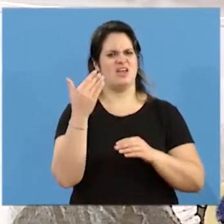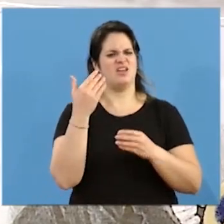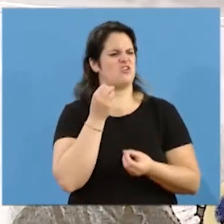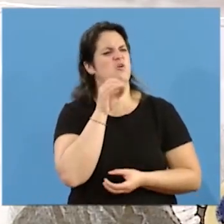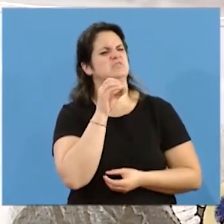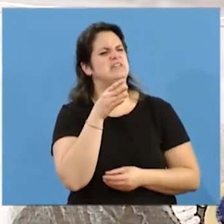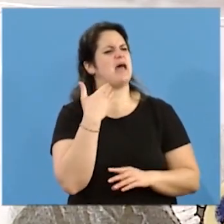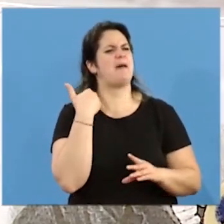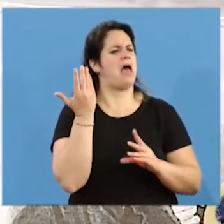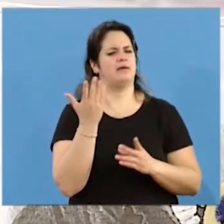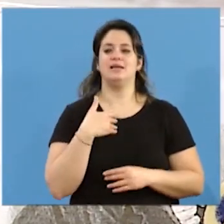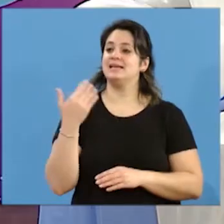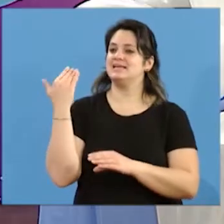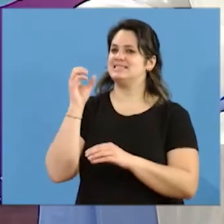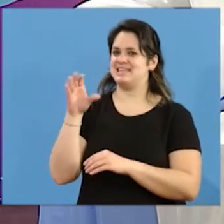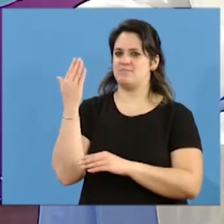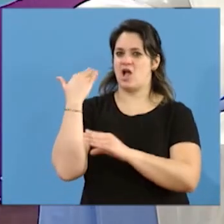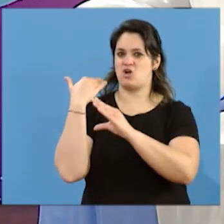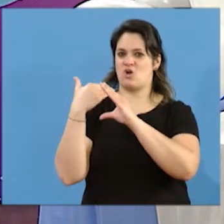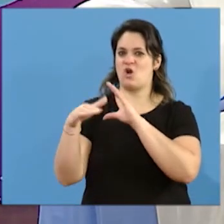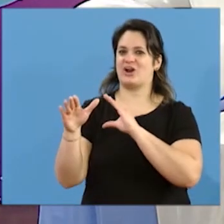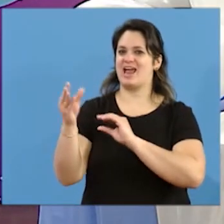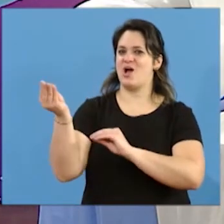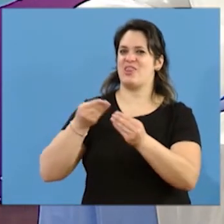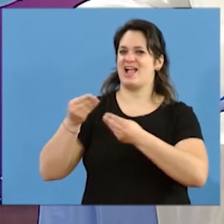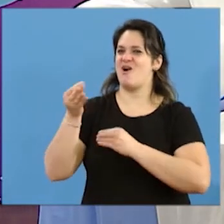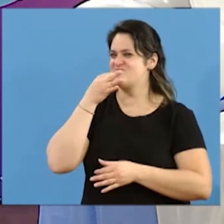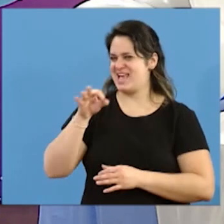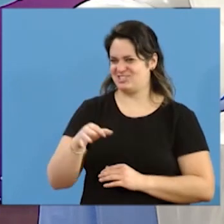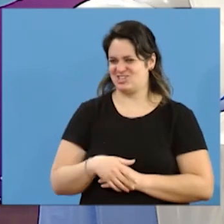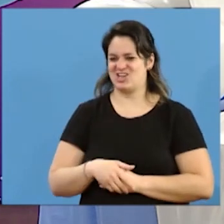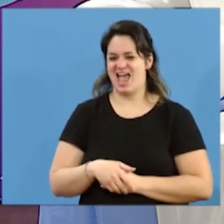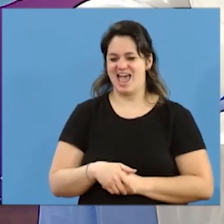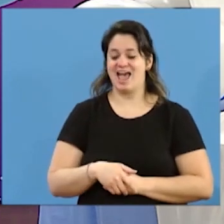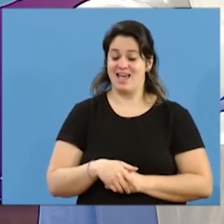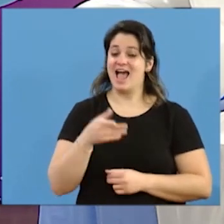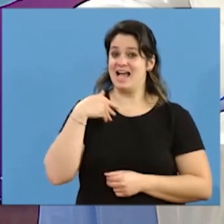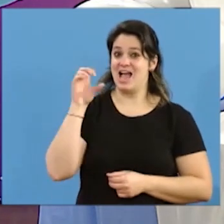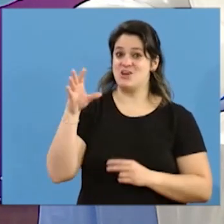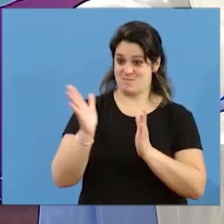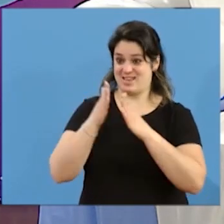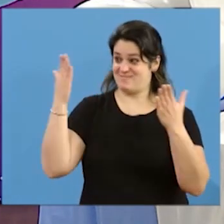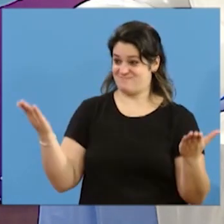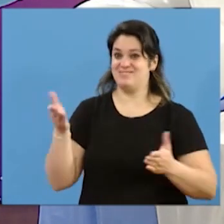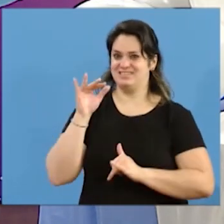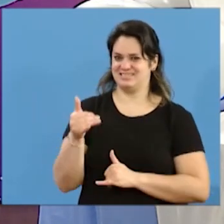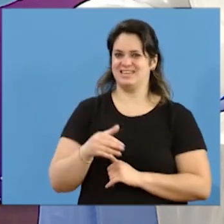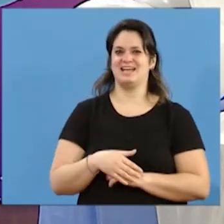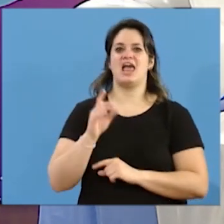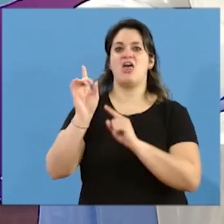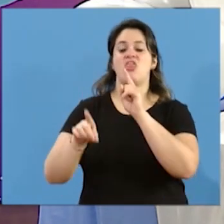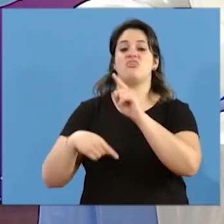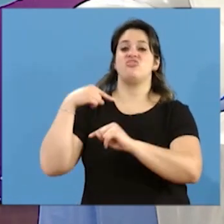¿Cómo dijiste, Abu? Correo de Comercio. Sí, así se llamaba.